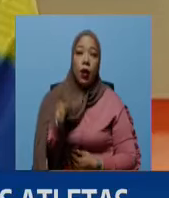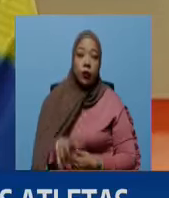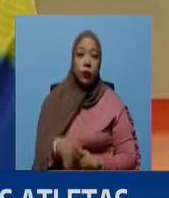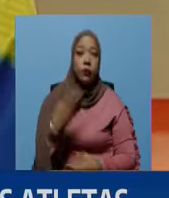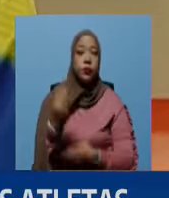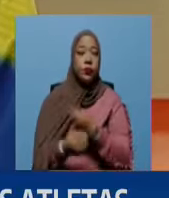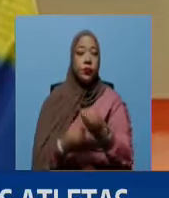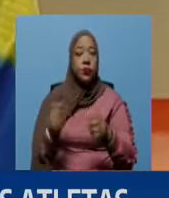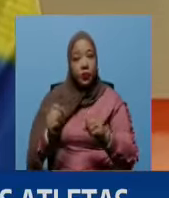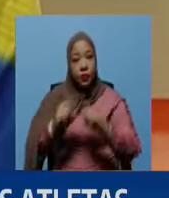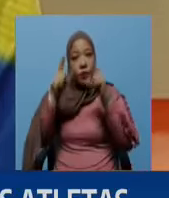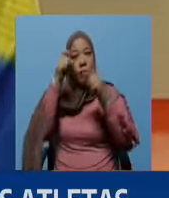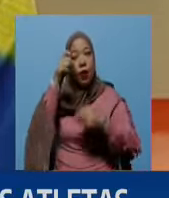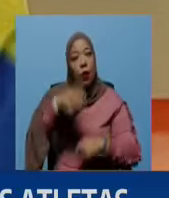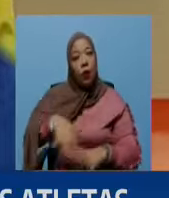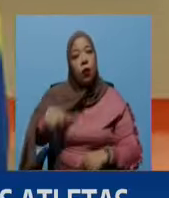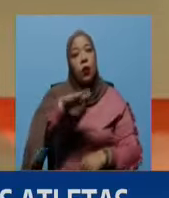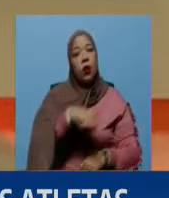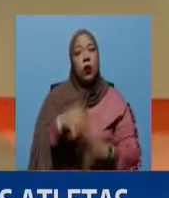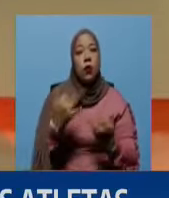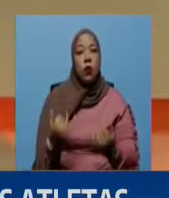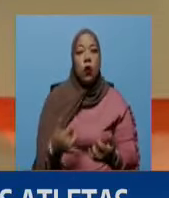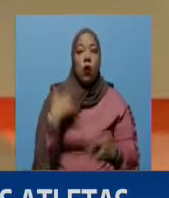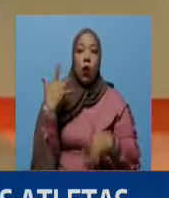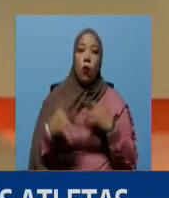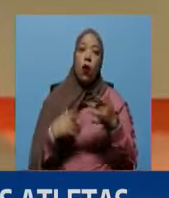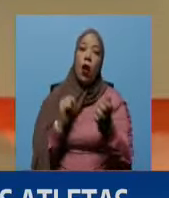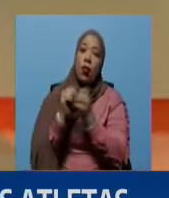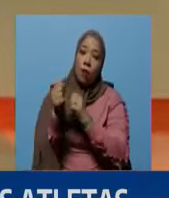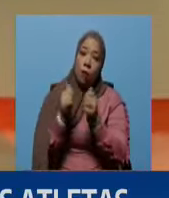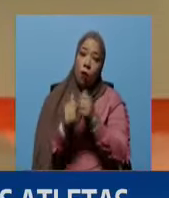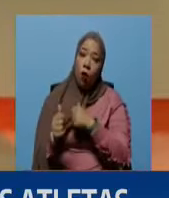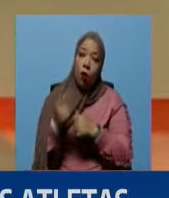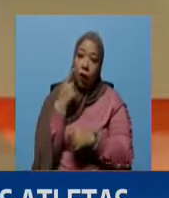la admiración de un pueblo por sus atletas.